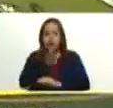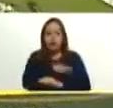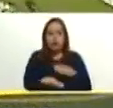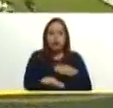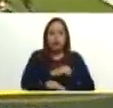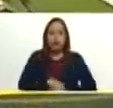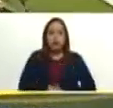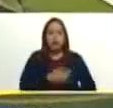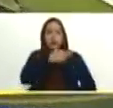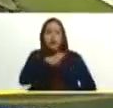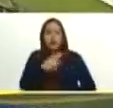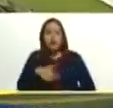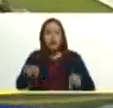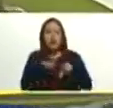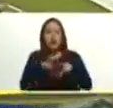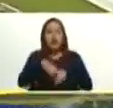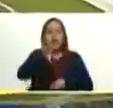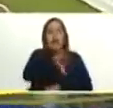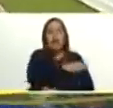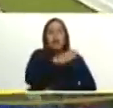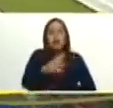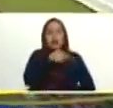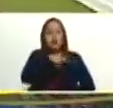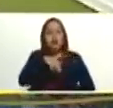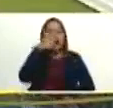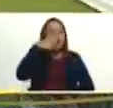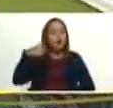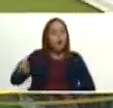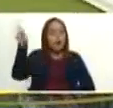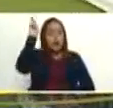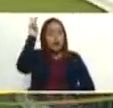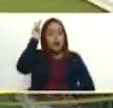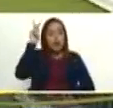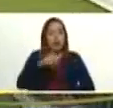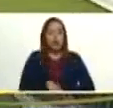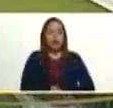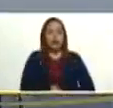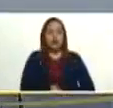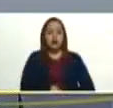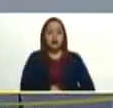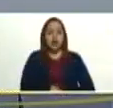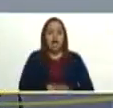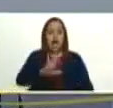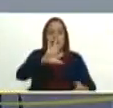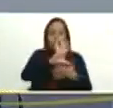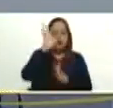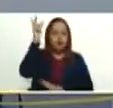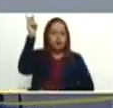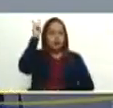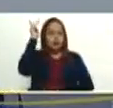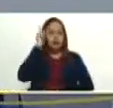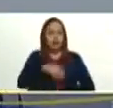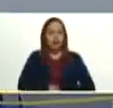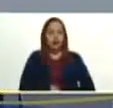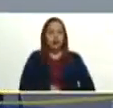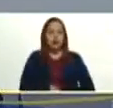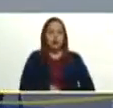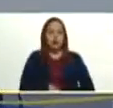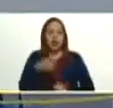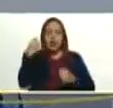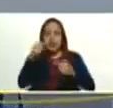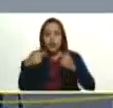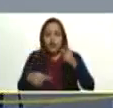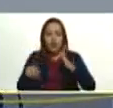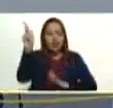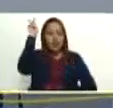Somos las canciones de nuestros pueblos indígenas, los amerindios, los Kalinago, los Garifuna.